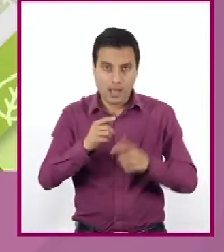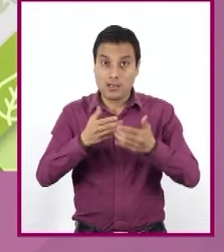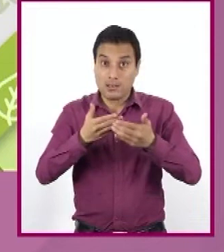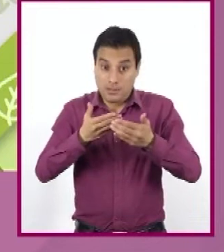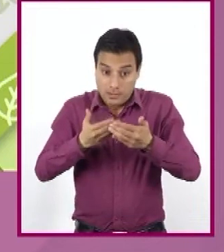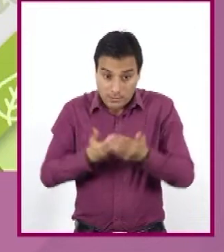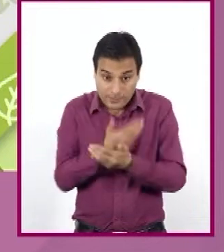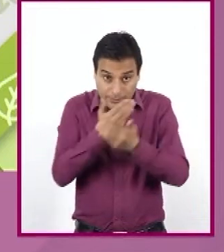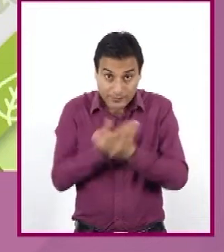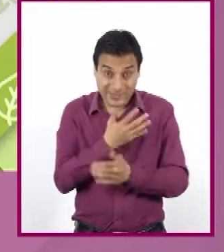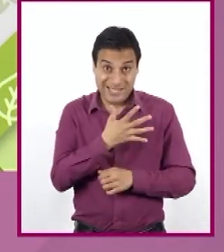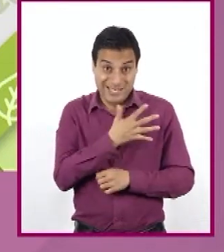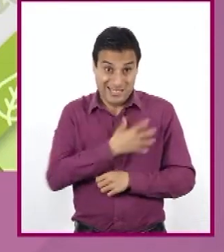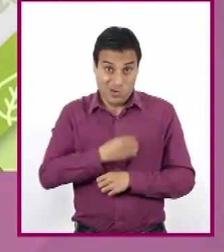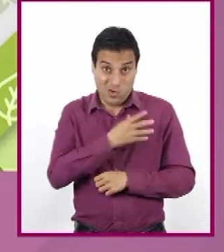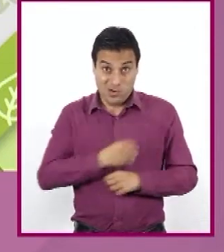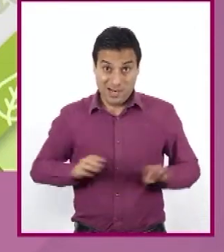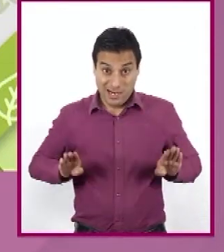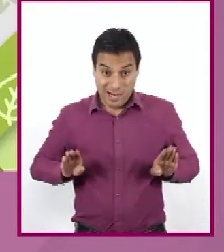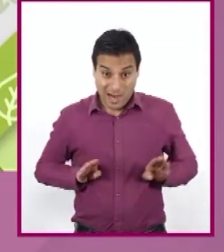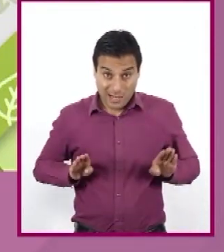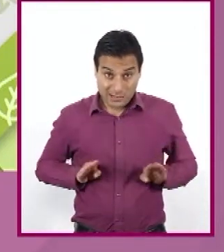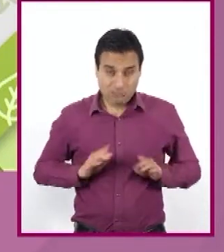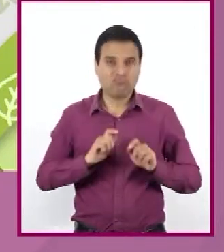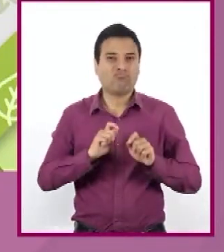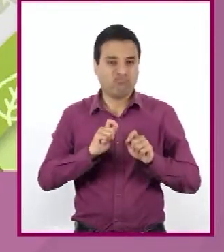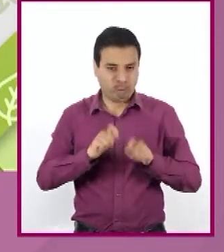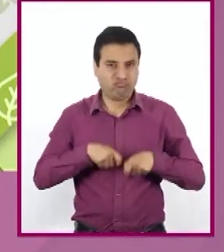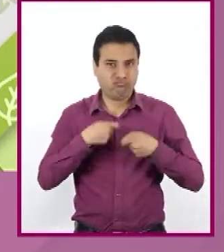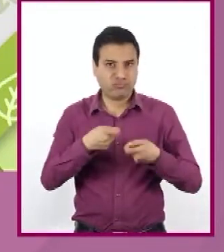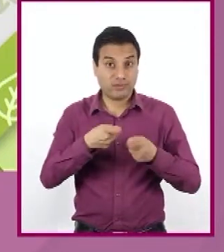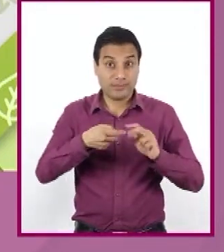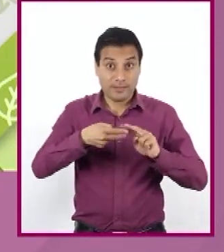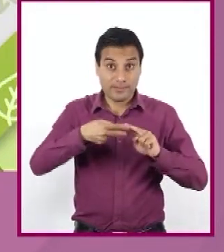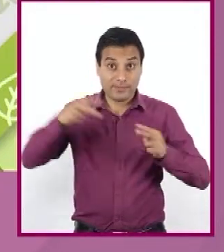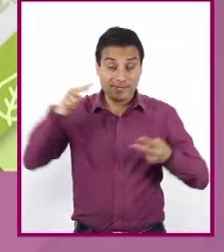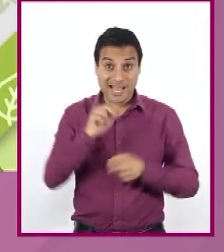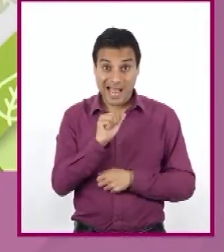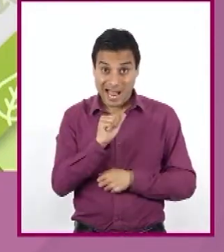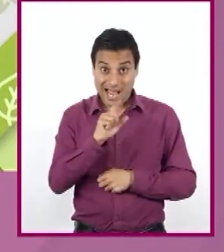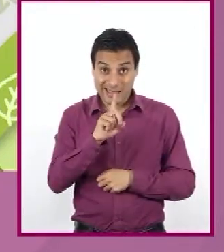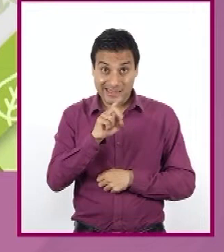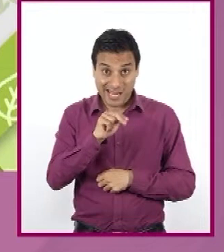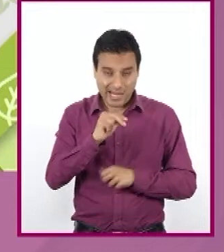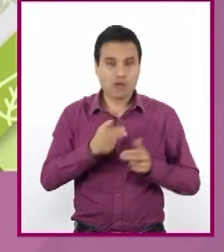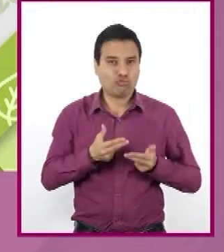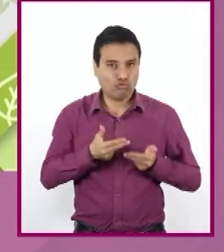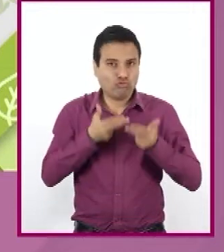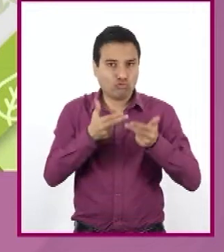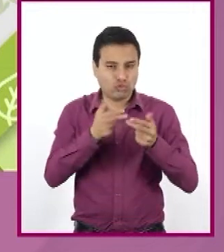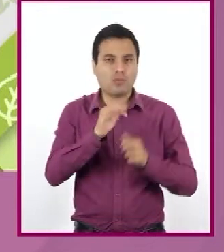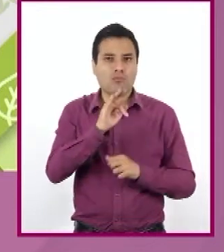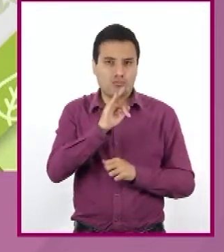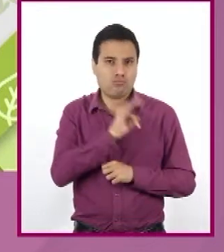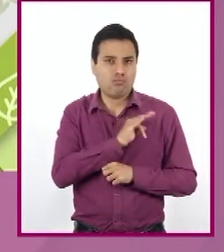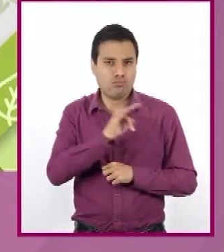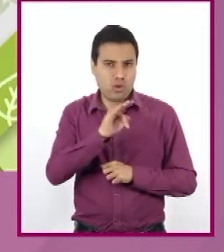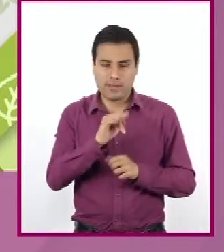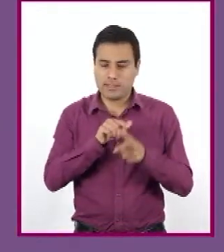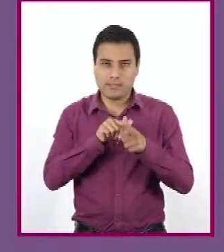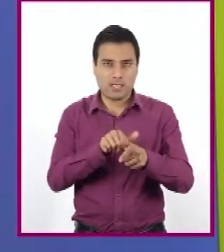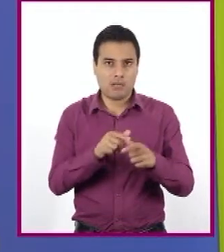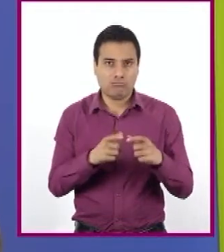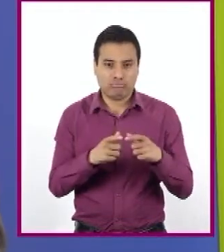mismas características a los que se les transmite la información genética, lo que asegura la supervivencia de la especie a lo largo del